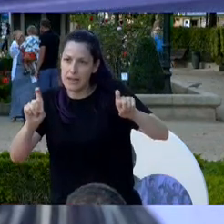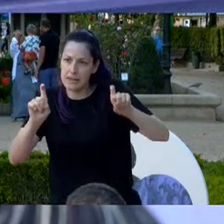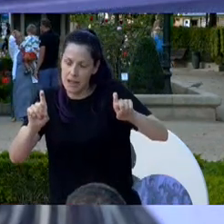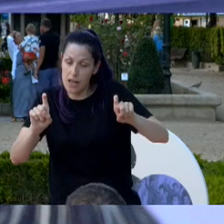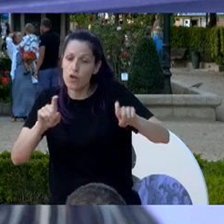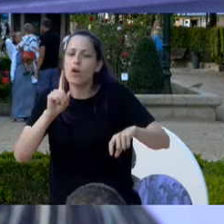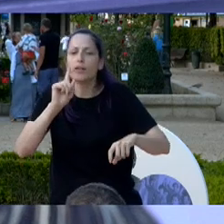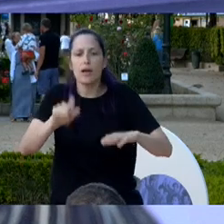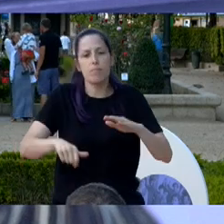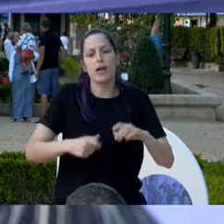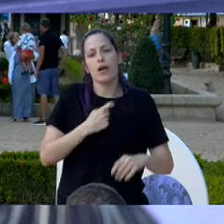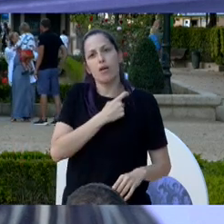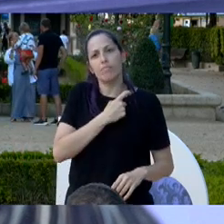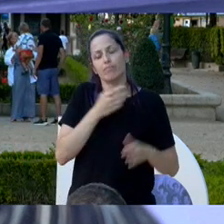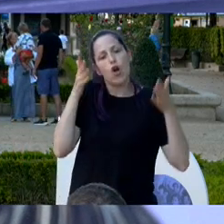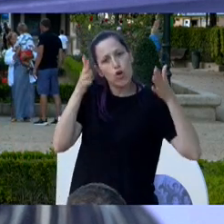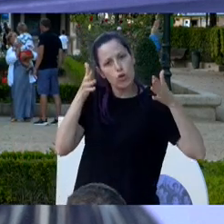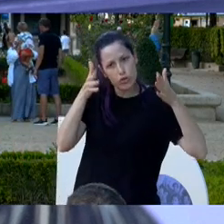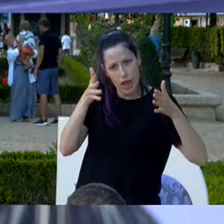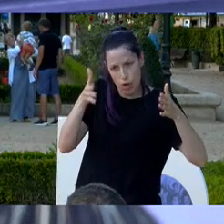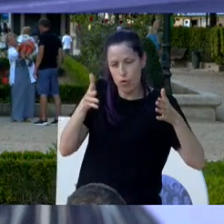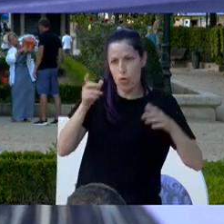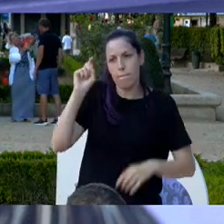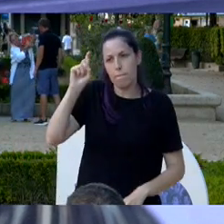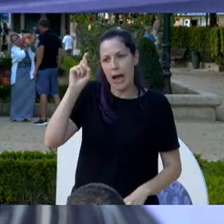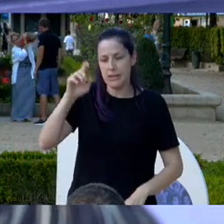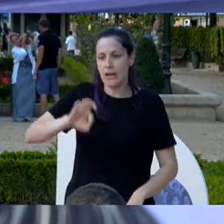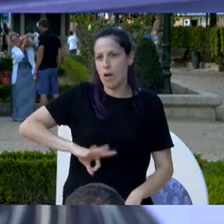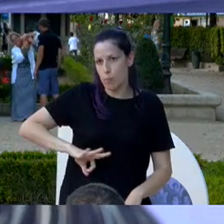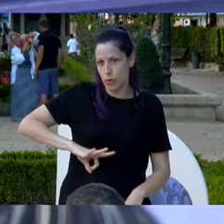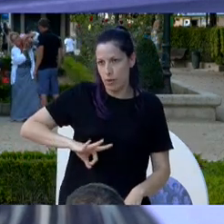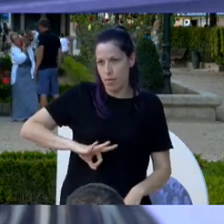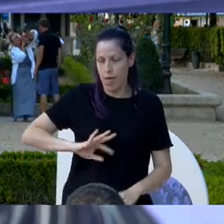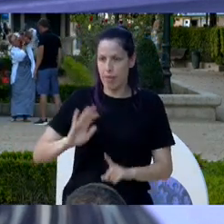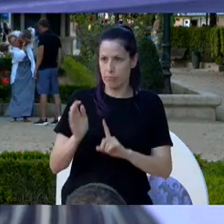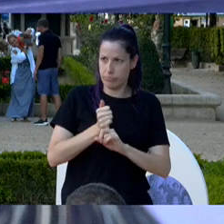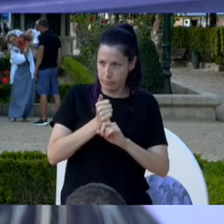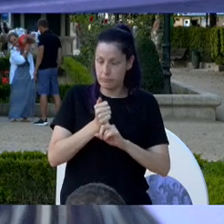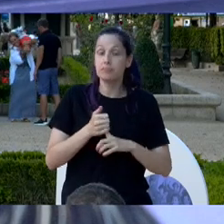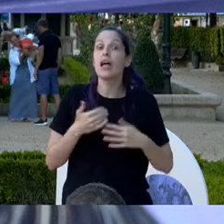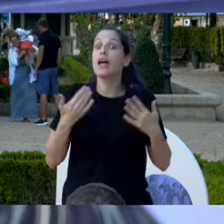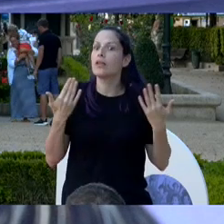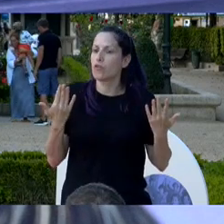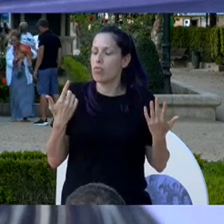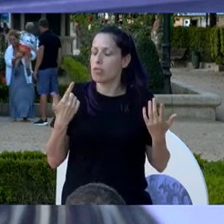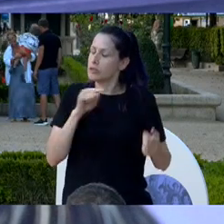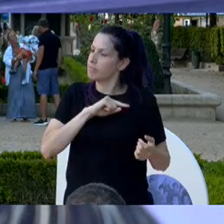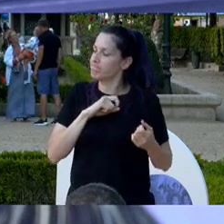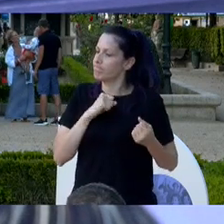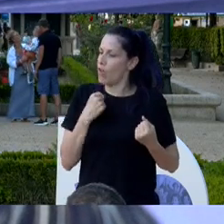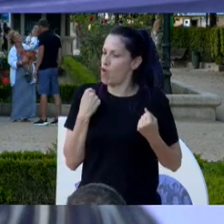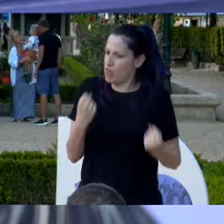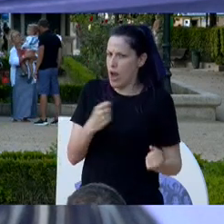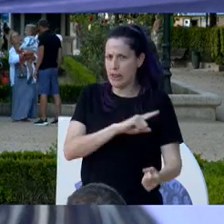Consello Provincial de Primeiro Ensino de Pontevedra. É cando realmente ela xa se sinte forte, valente,